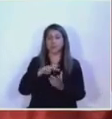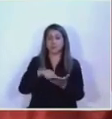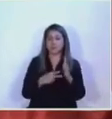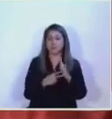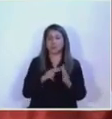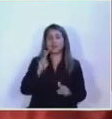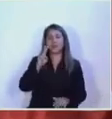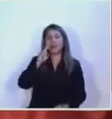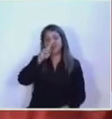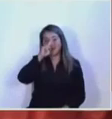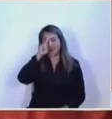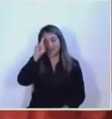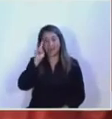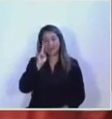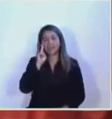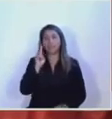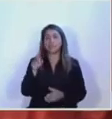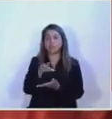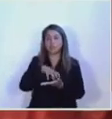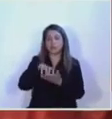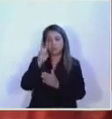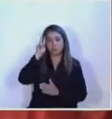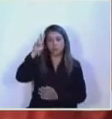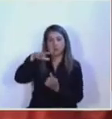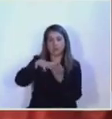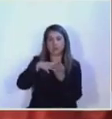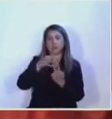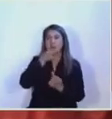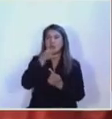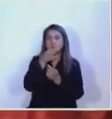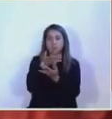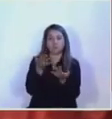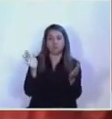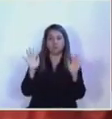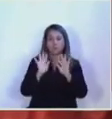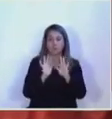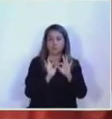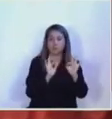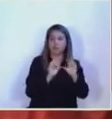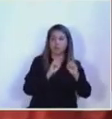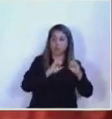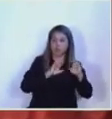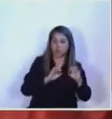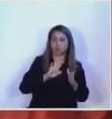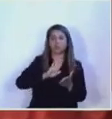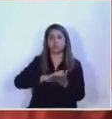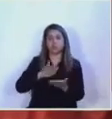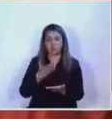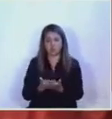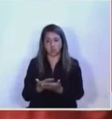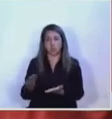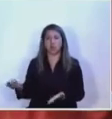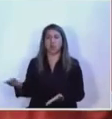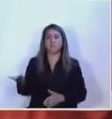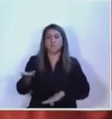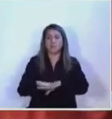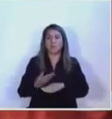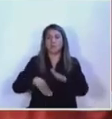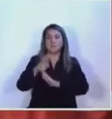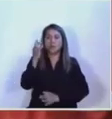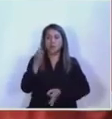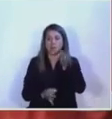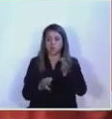étnicos con nuestros pueblos originarios, conflictos medioambientales, educacionales, en el mundo de la salud, demandas por más justicia